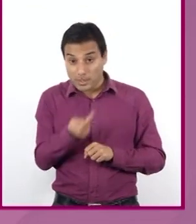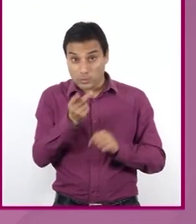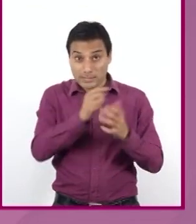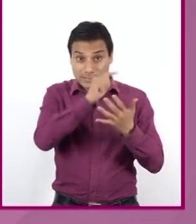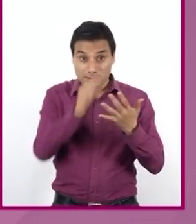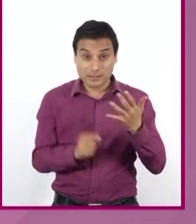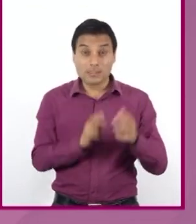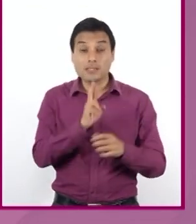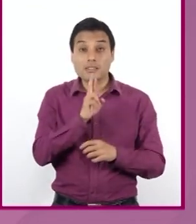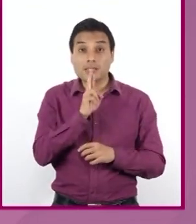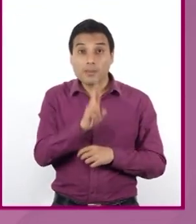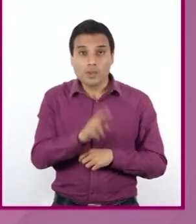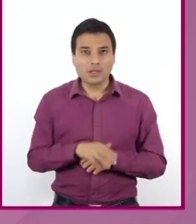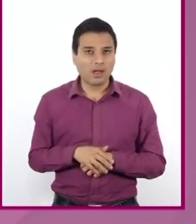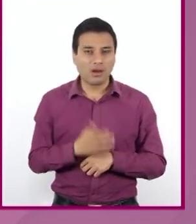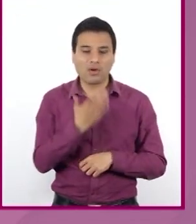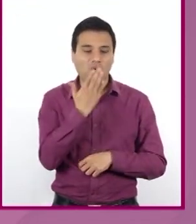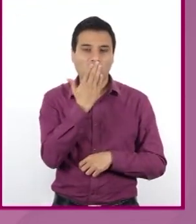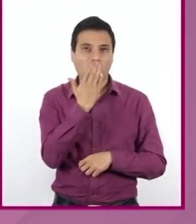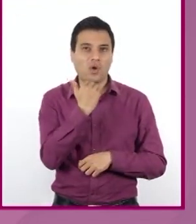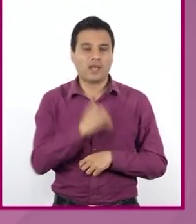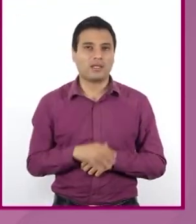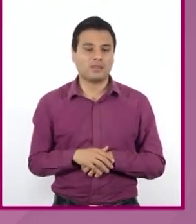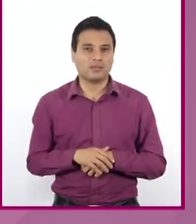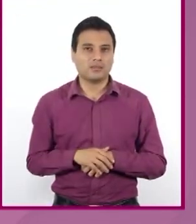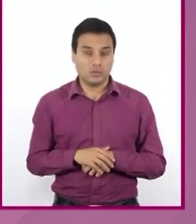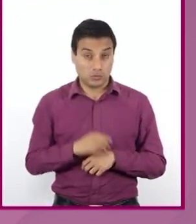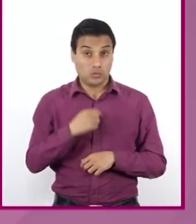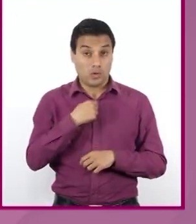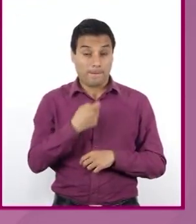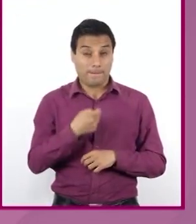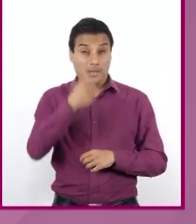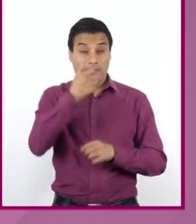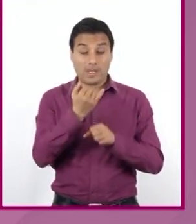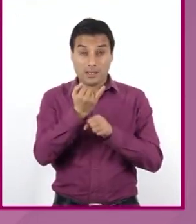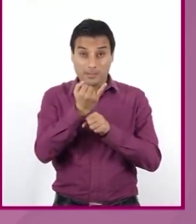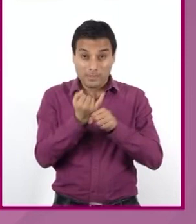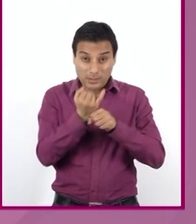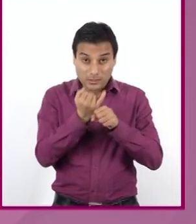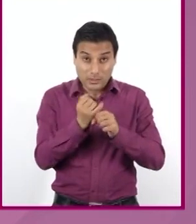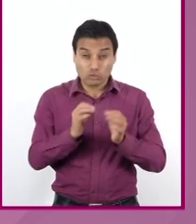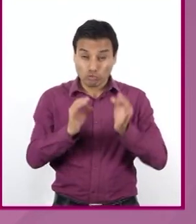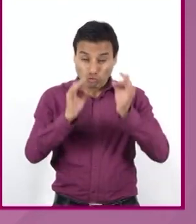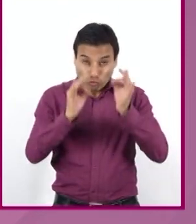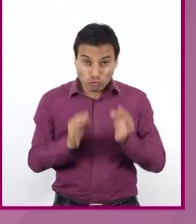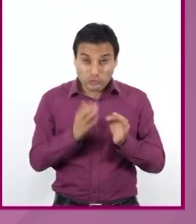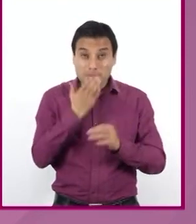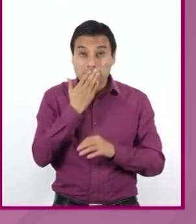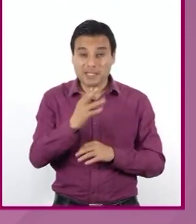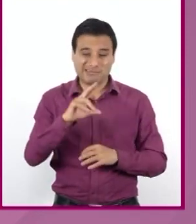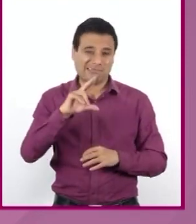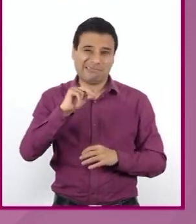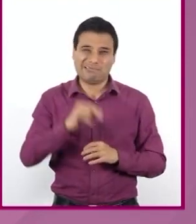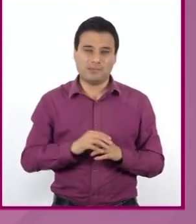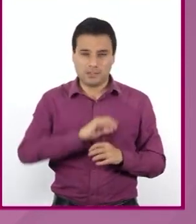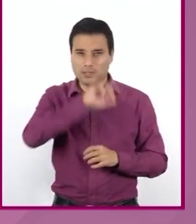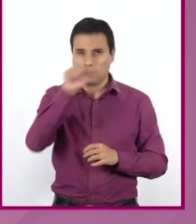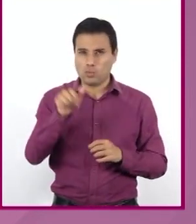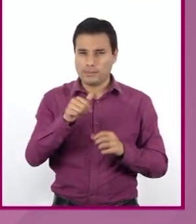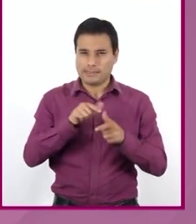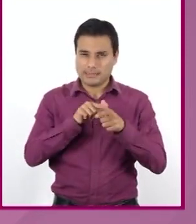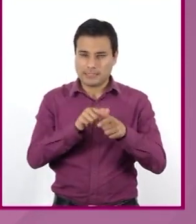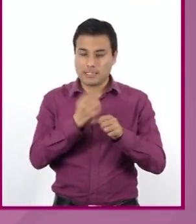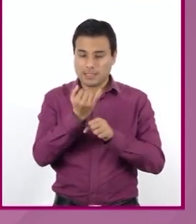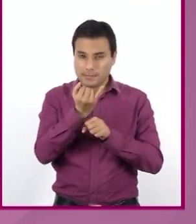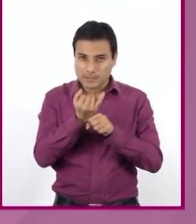había planteado inicialmente y en mi primera investigación no obtuve los resultados que buscaba, pero en mis siguientes